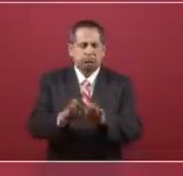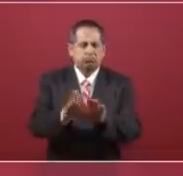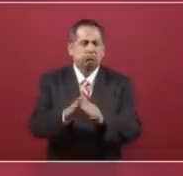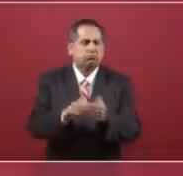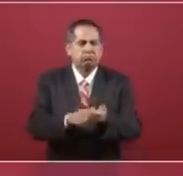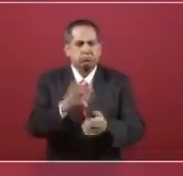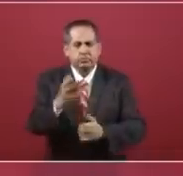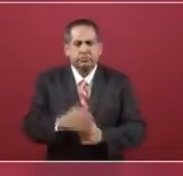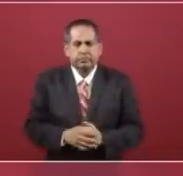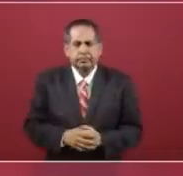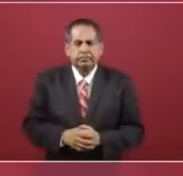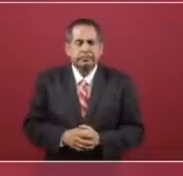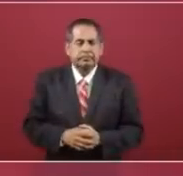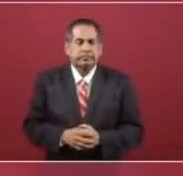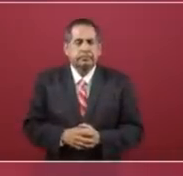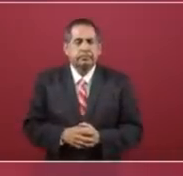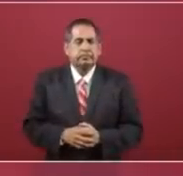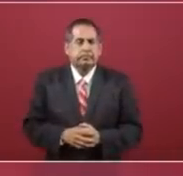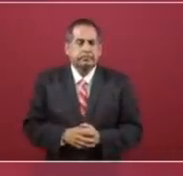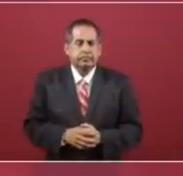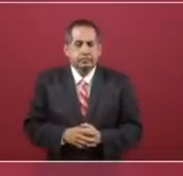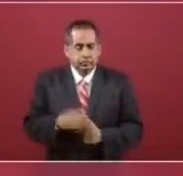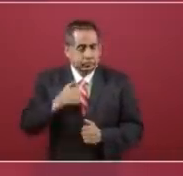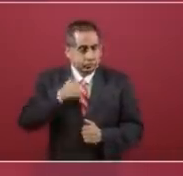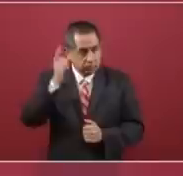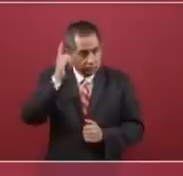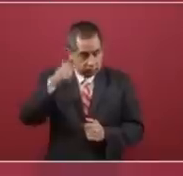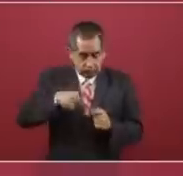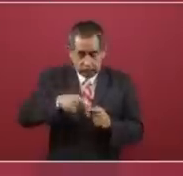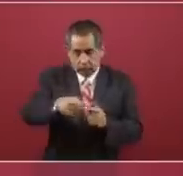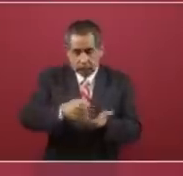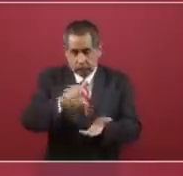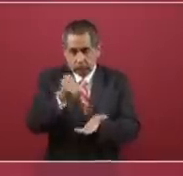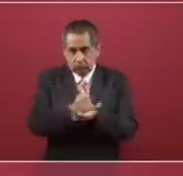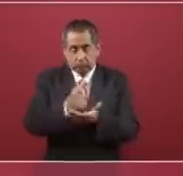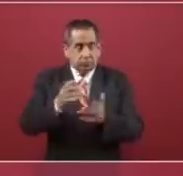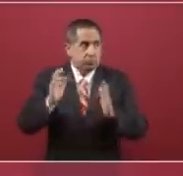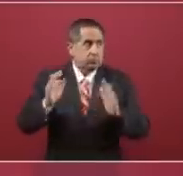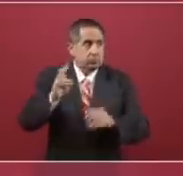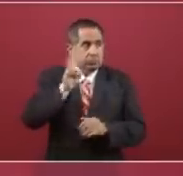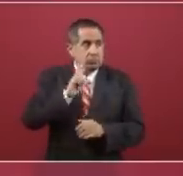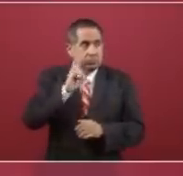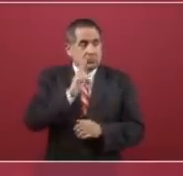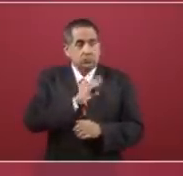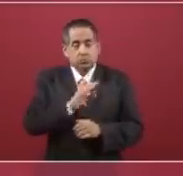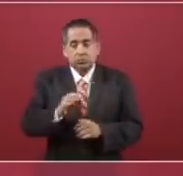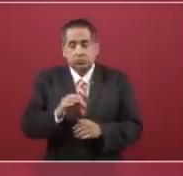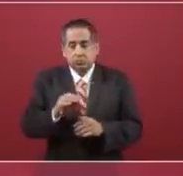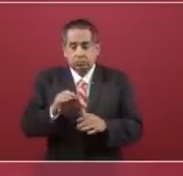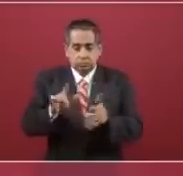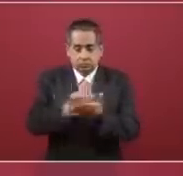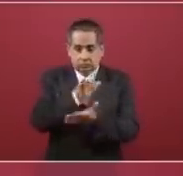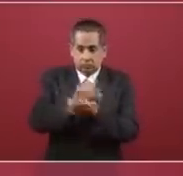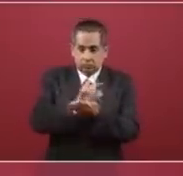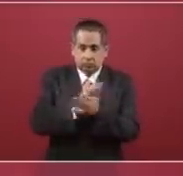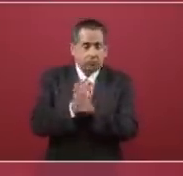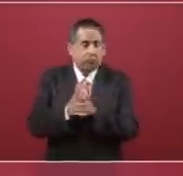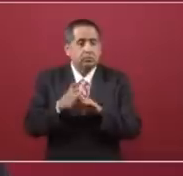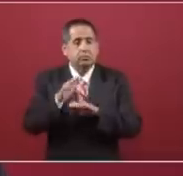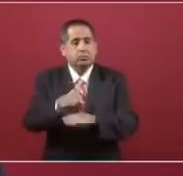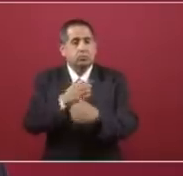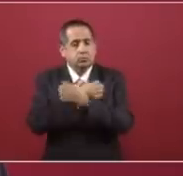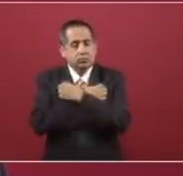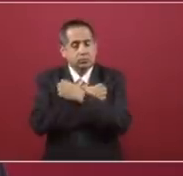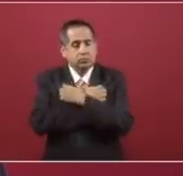Sí. Este, yo espero que se apruebe eh la reforma en materia